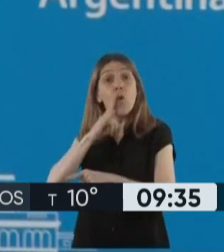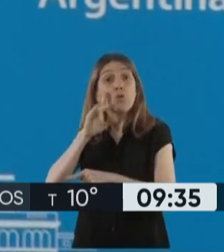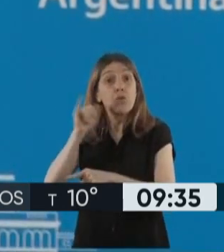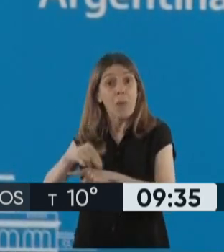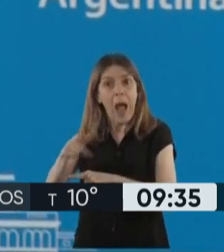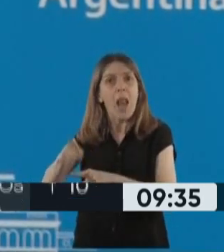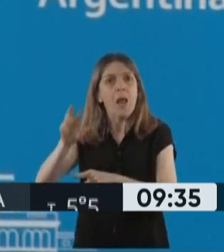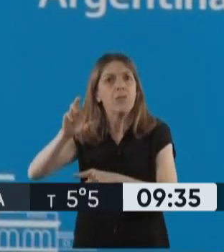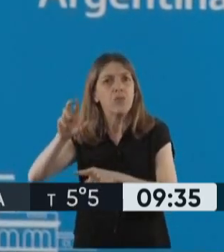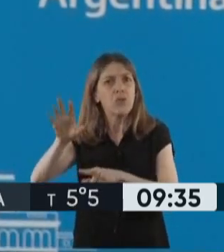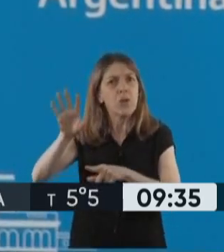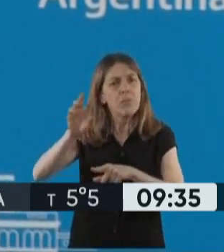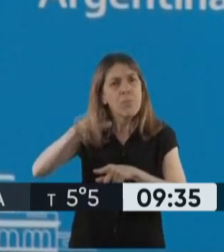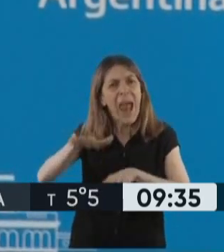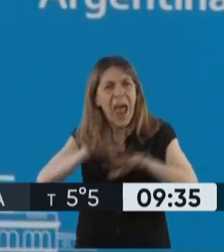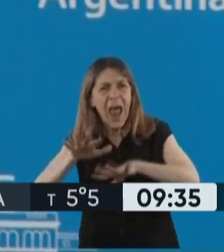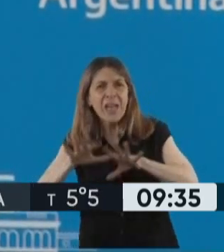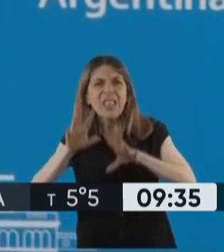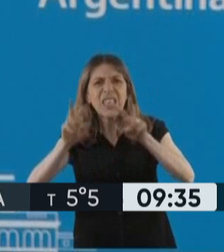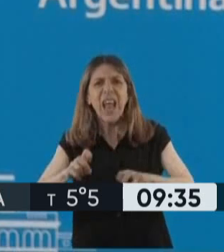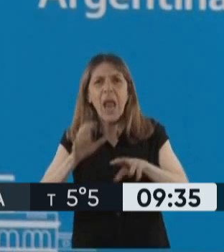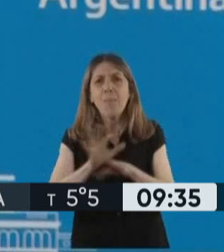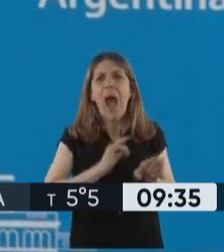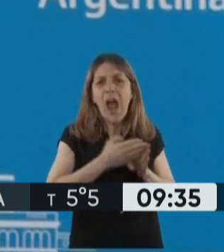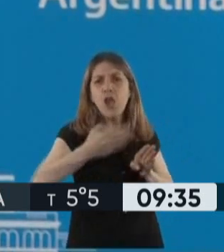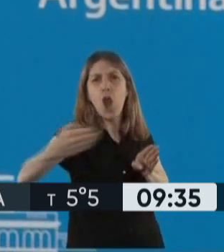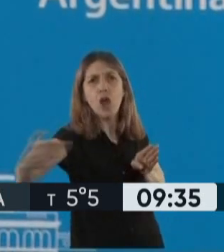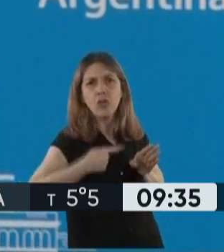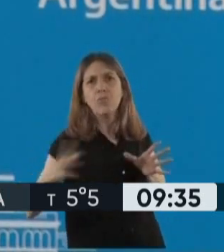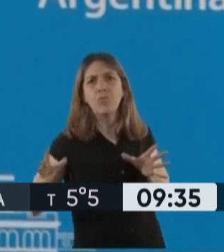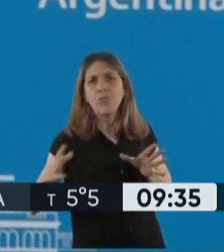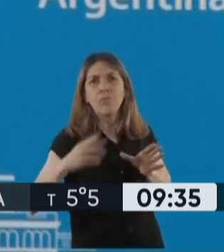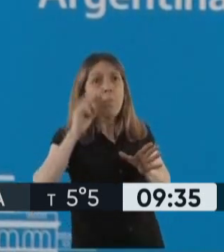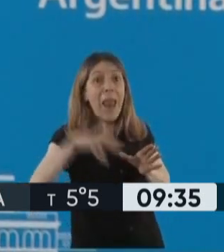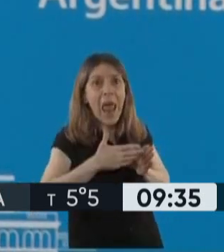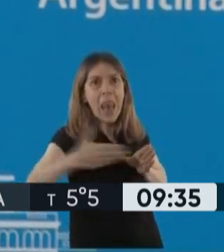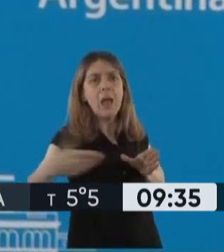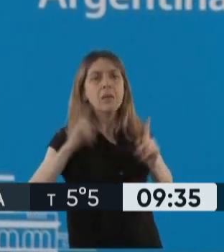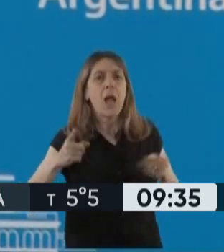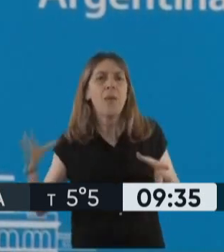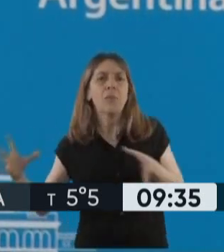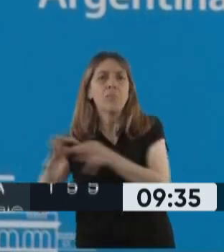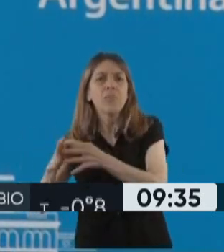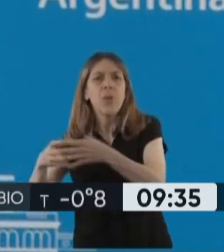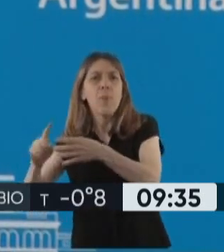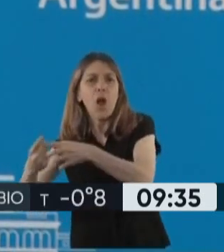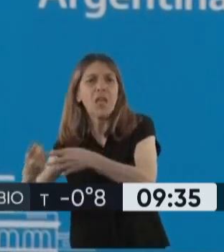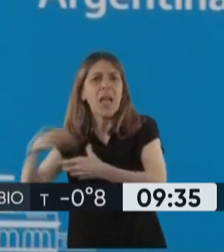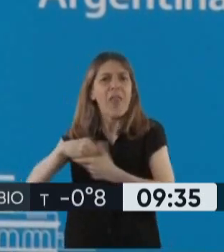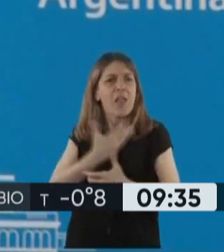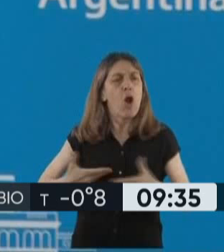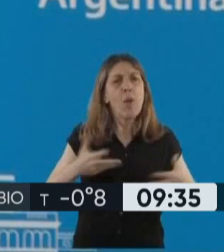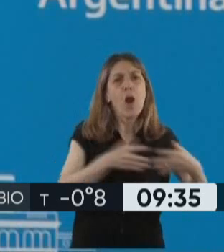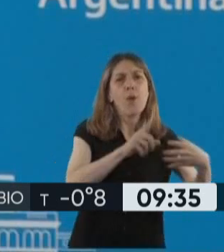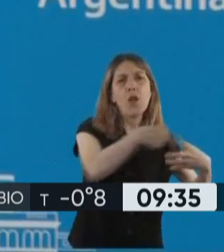la confección del plan plurianual en conversaciones con todos los sectores, no solo de la coalición y del gobierno y del Parlamento, sino